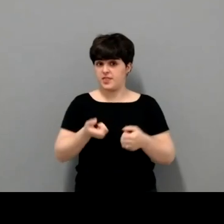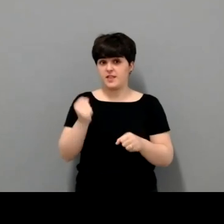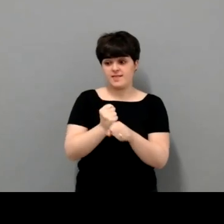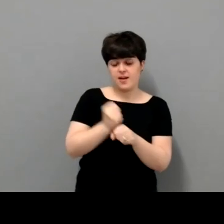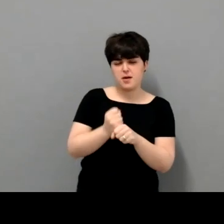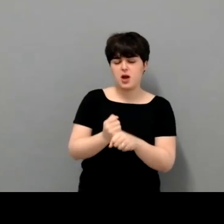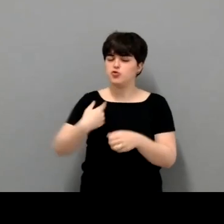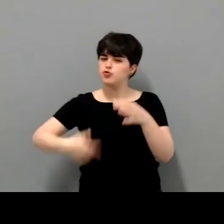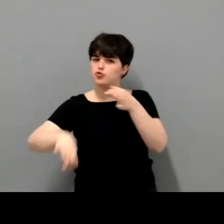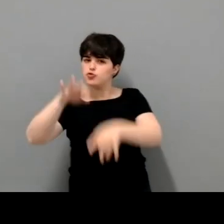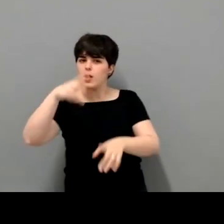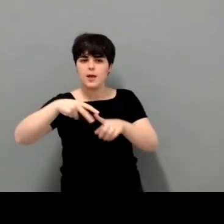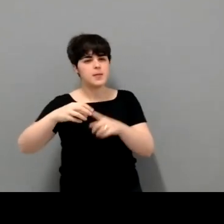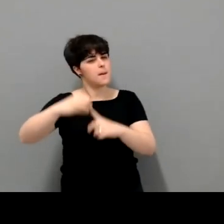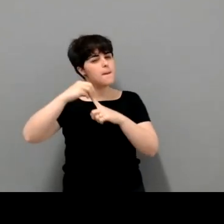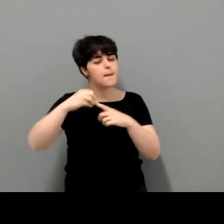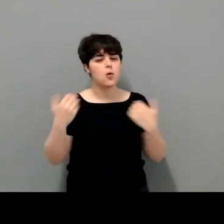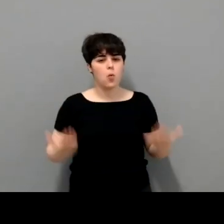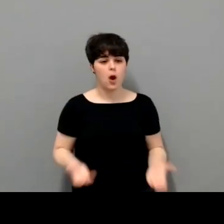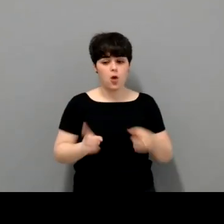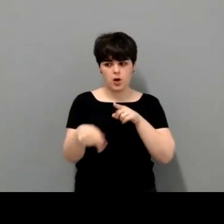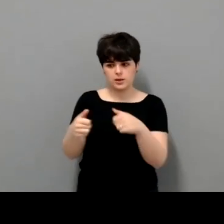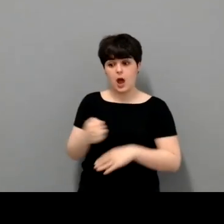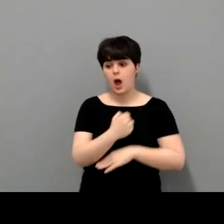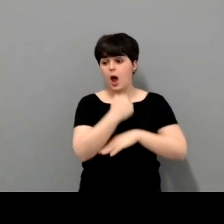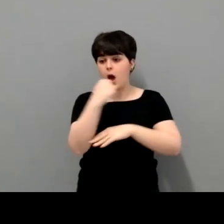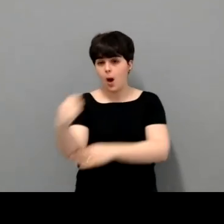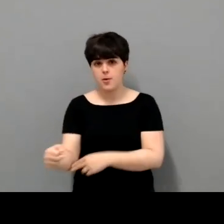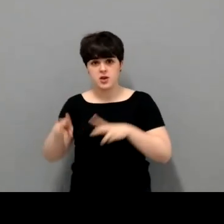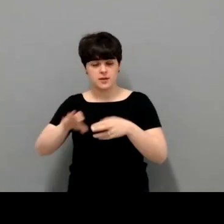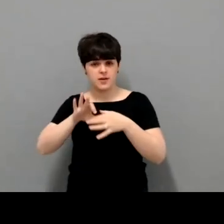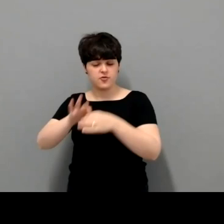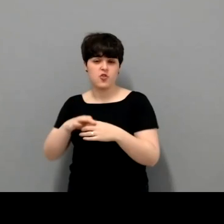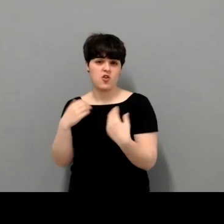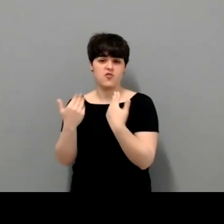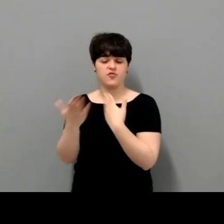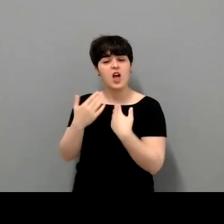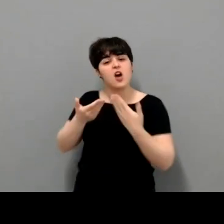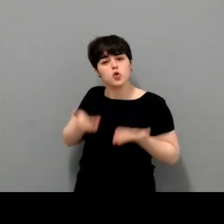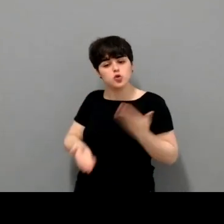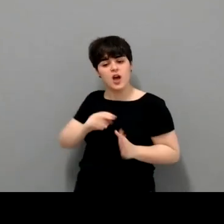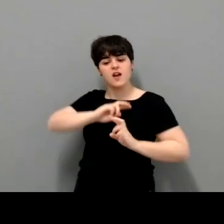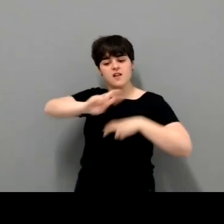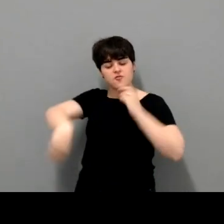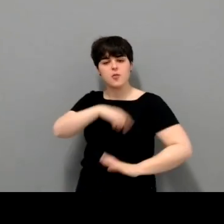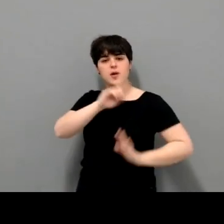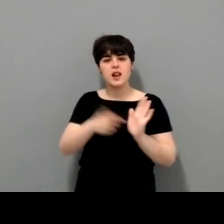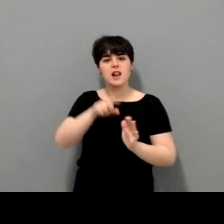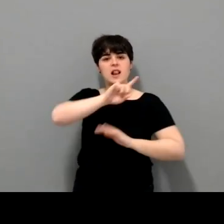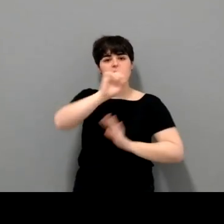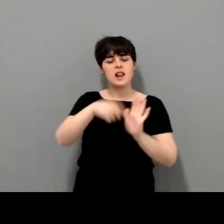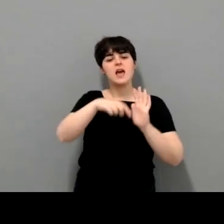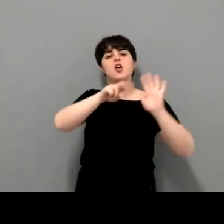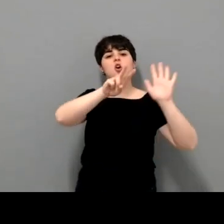como una herramienta fundamental para apoyaros en este discurso ante la justicia una reforma legal, la ley